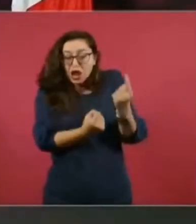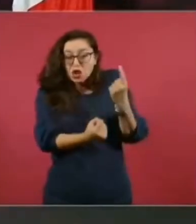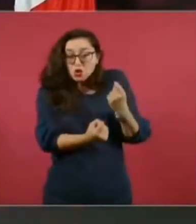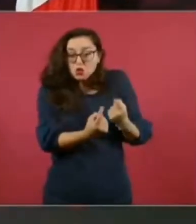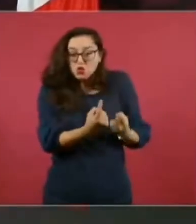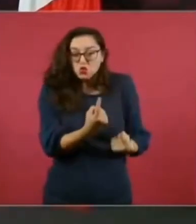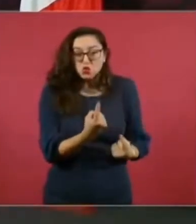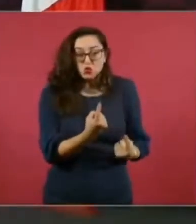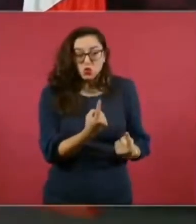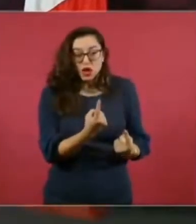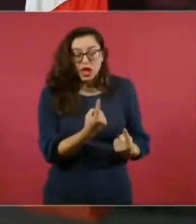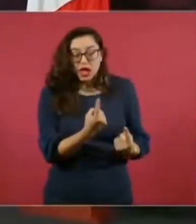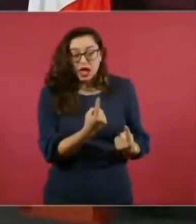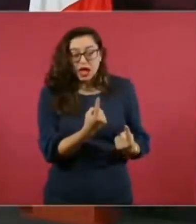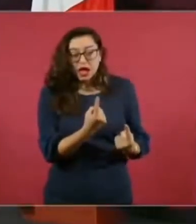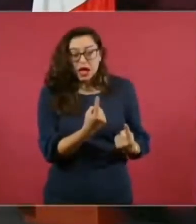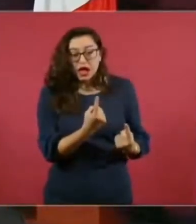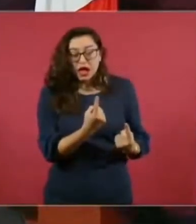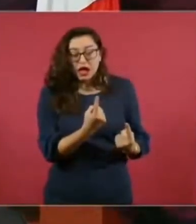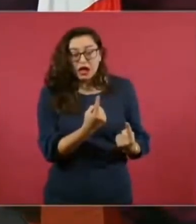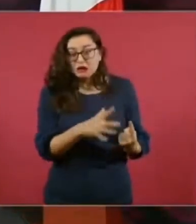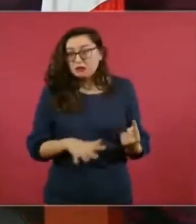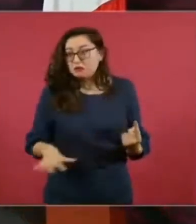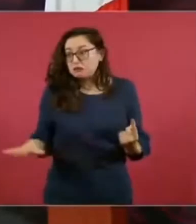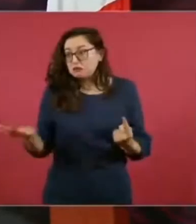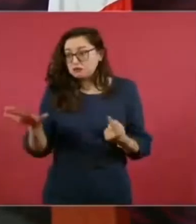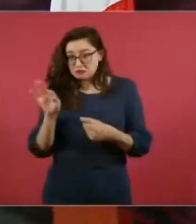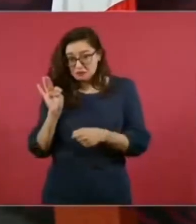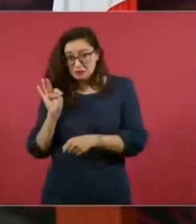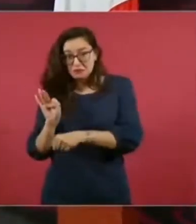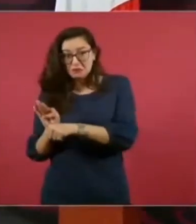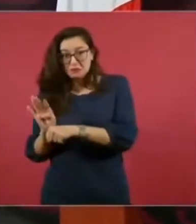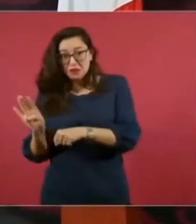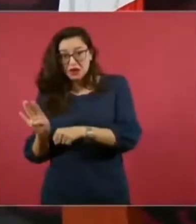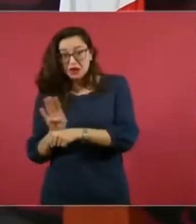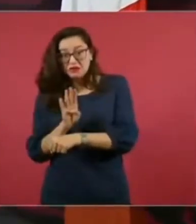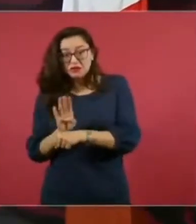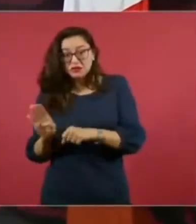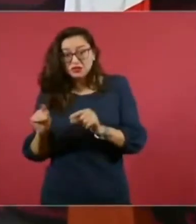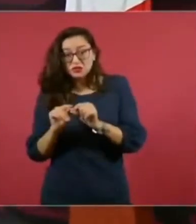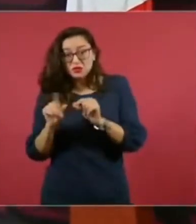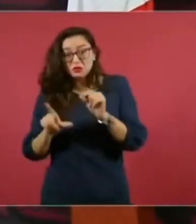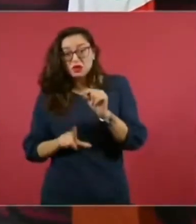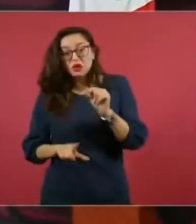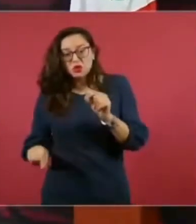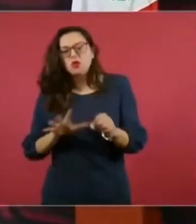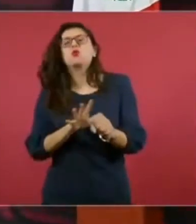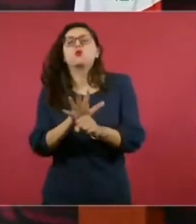que se hayan hecho en beneficio del pueblo.